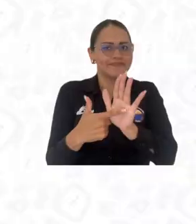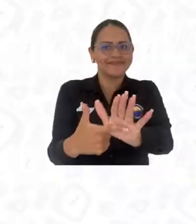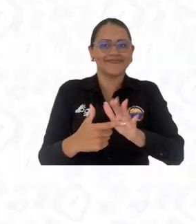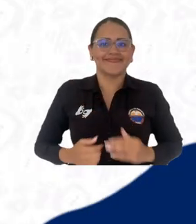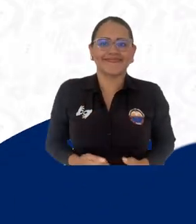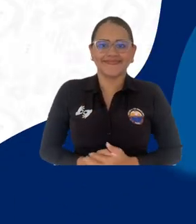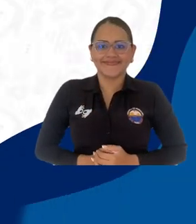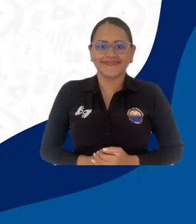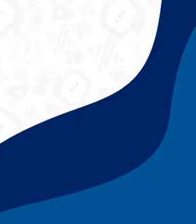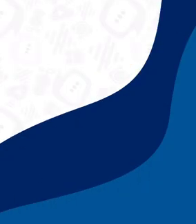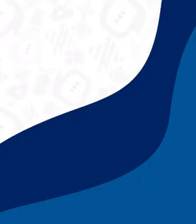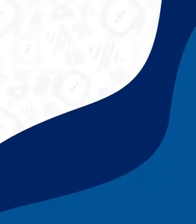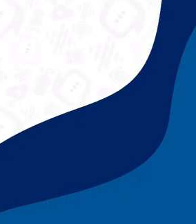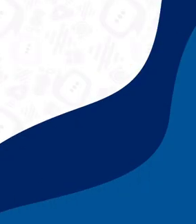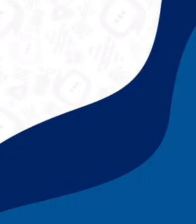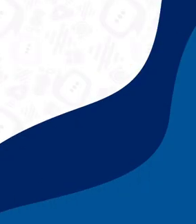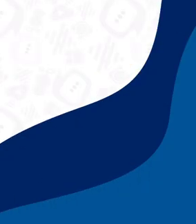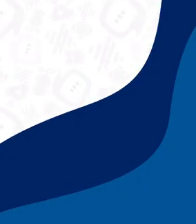Digitales.